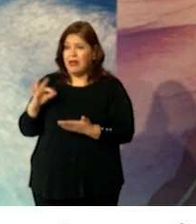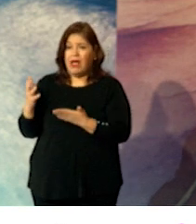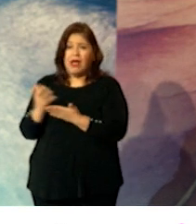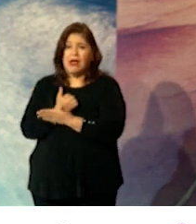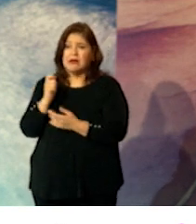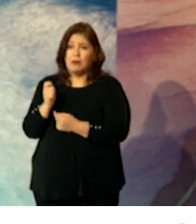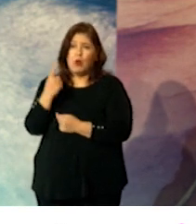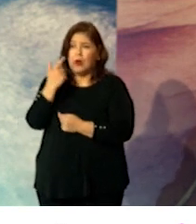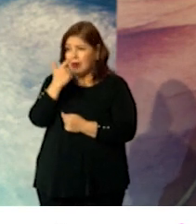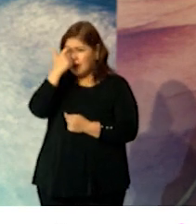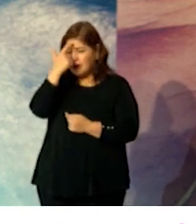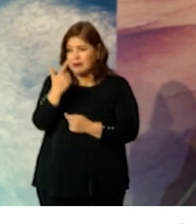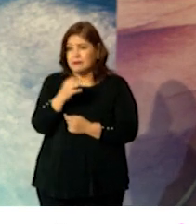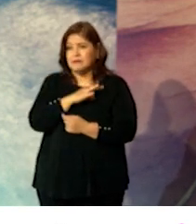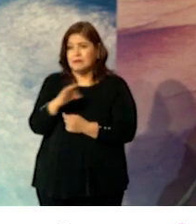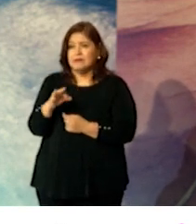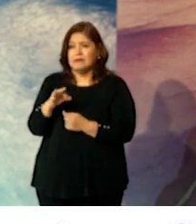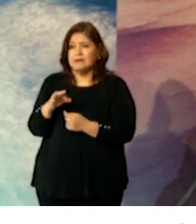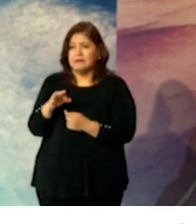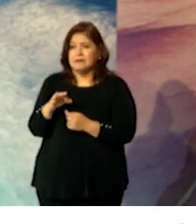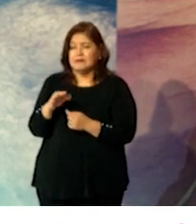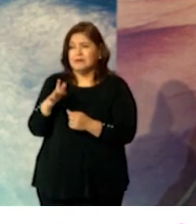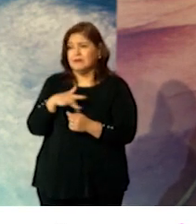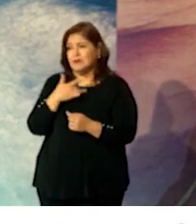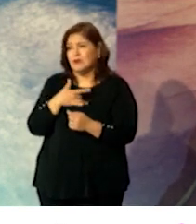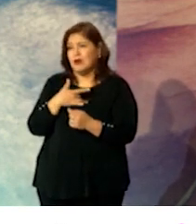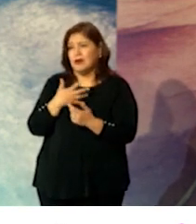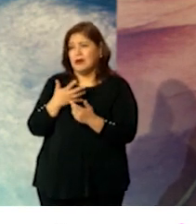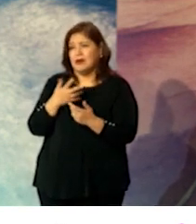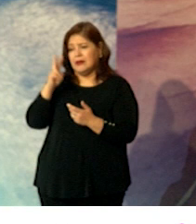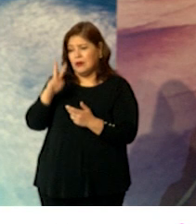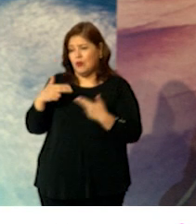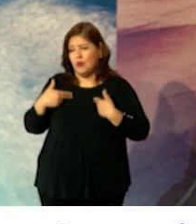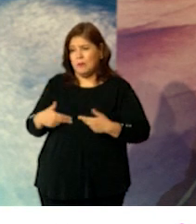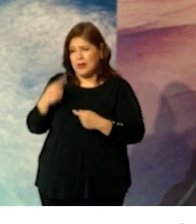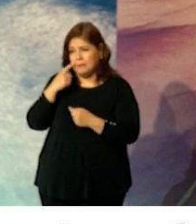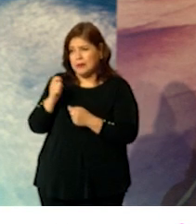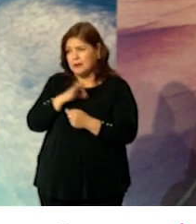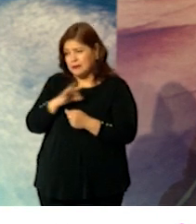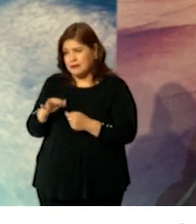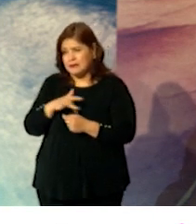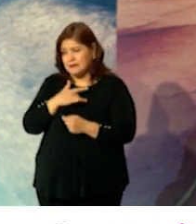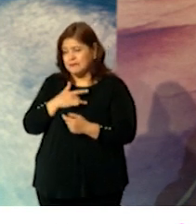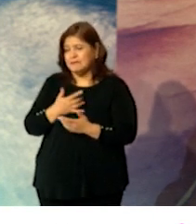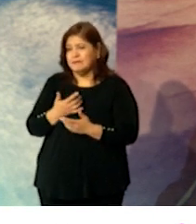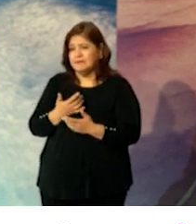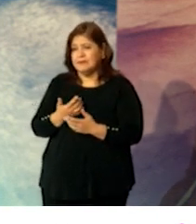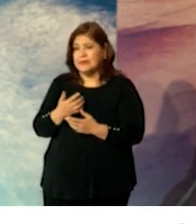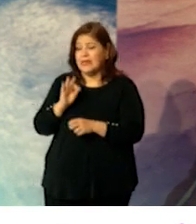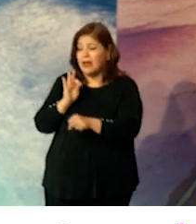invento de la humanidad que amplió fronteras y que fue realmente un gesto de humanismo maravilloso, pero que ahora esas fronteras